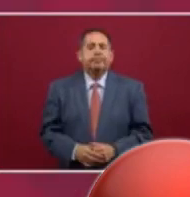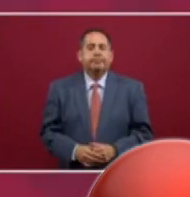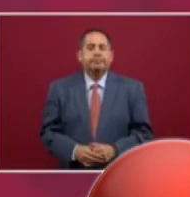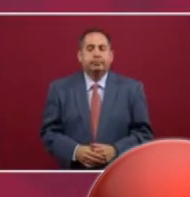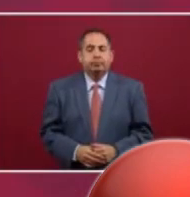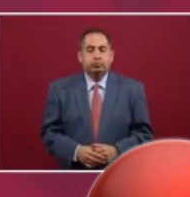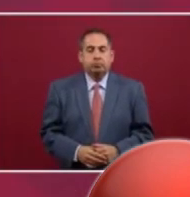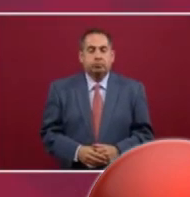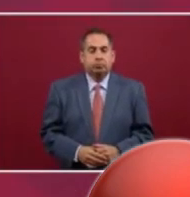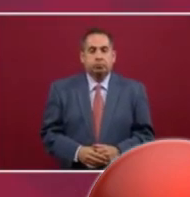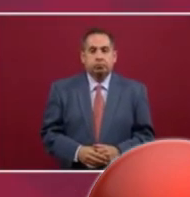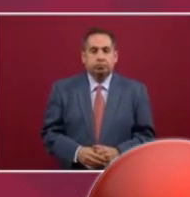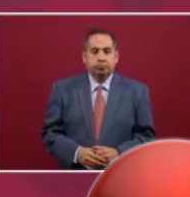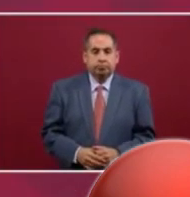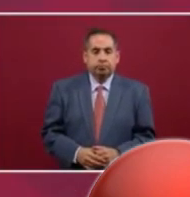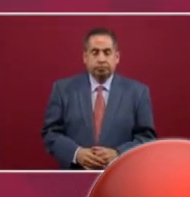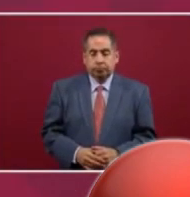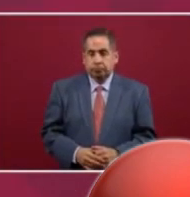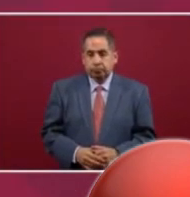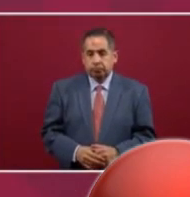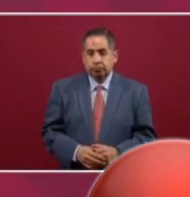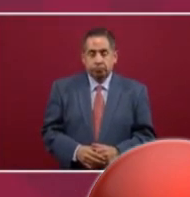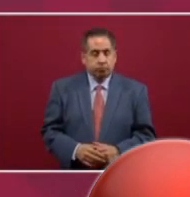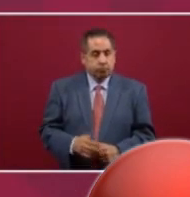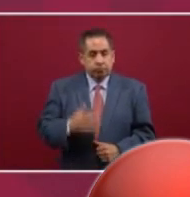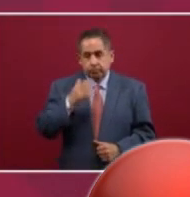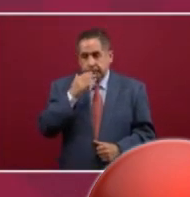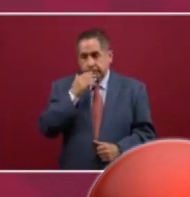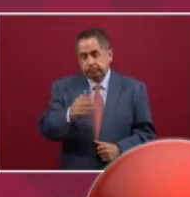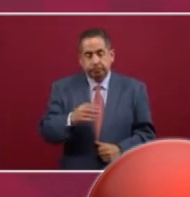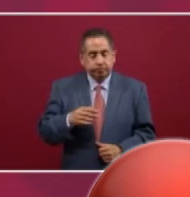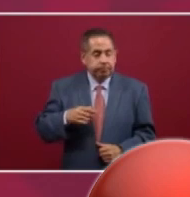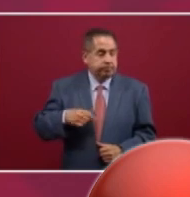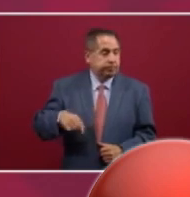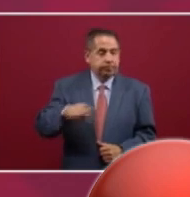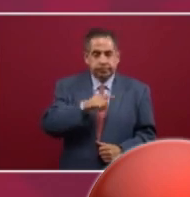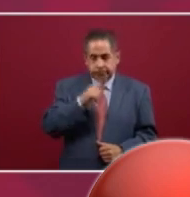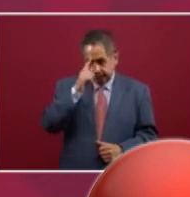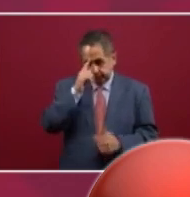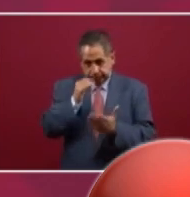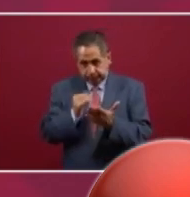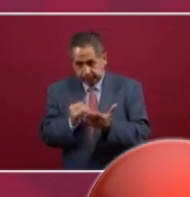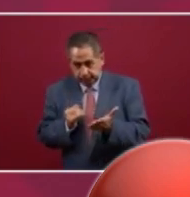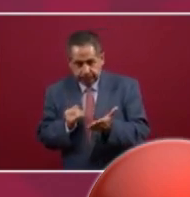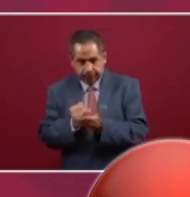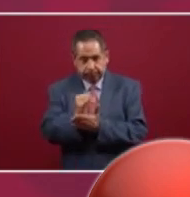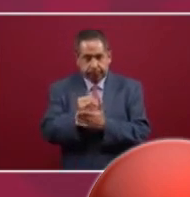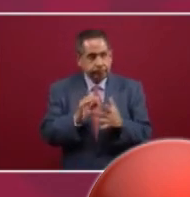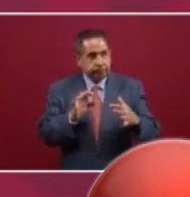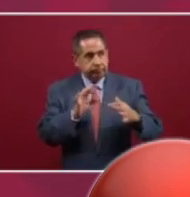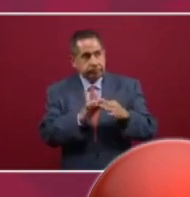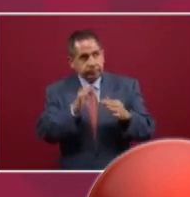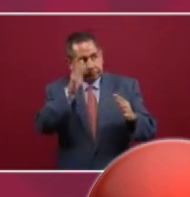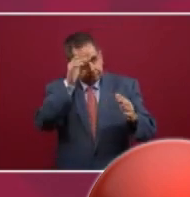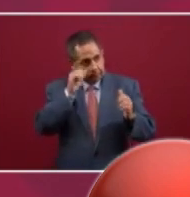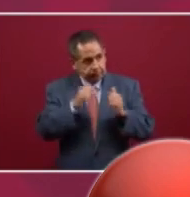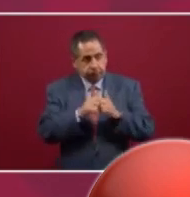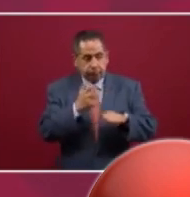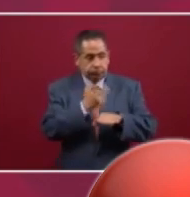Fue muy buena la decisión que se tomó, el acuerdo al que se